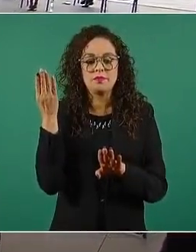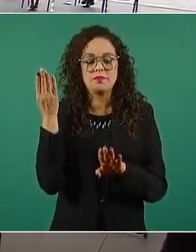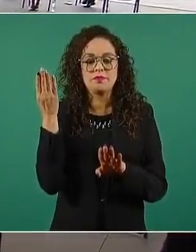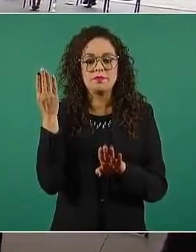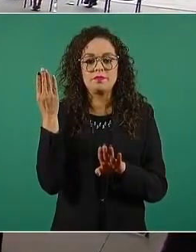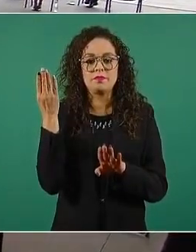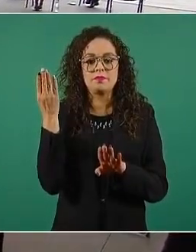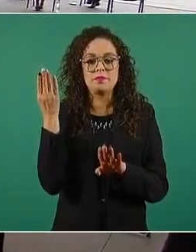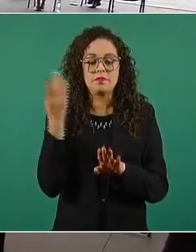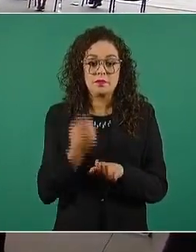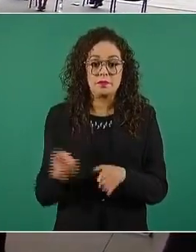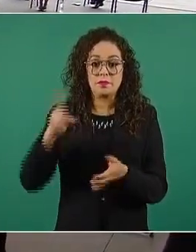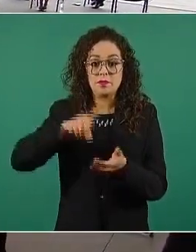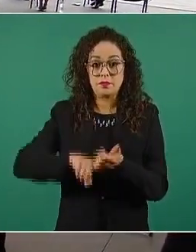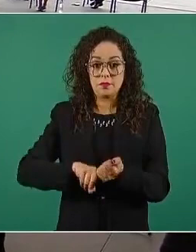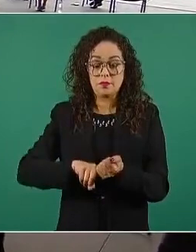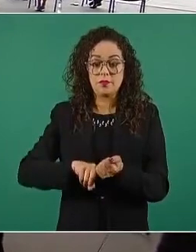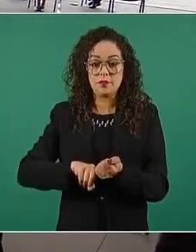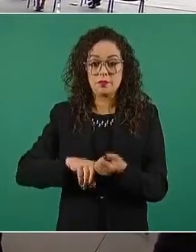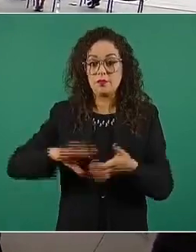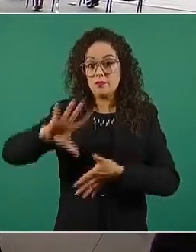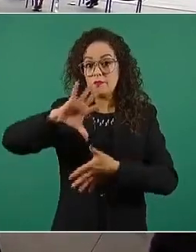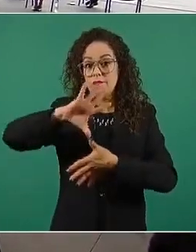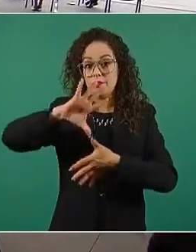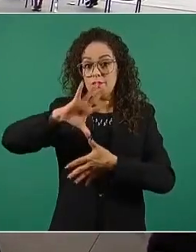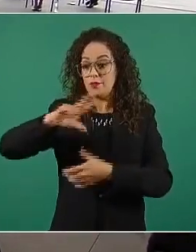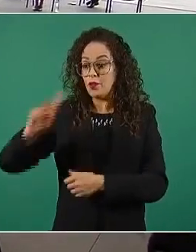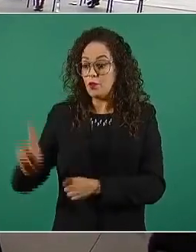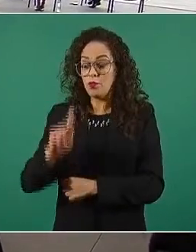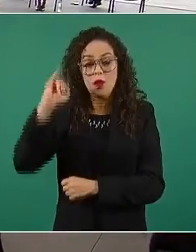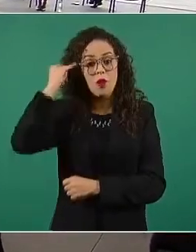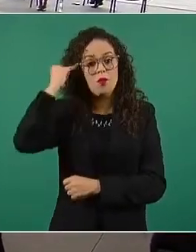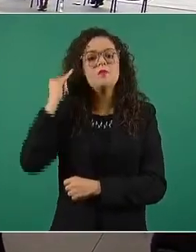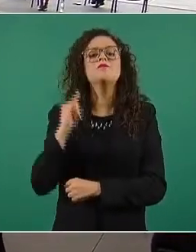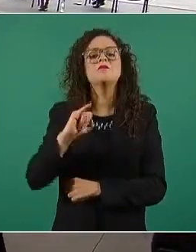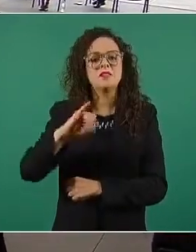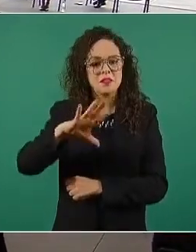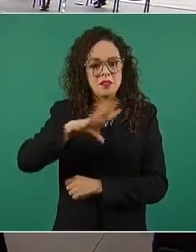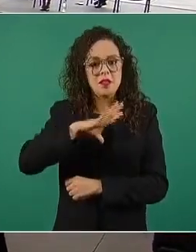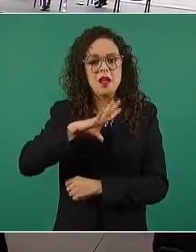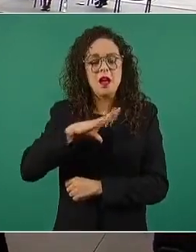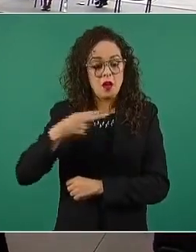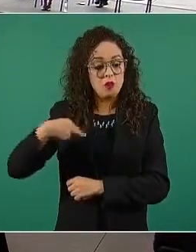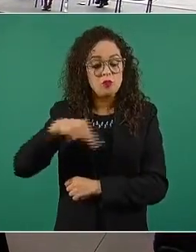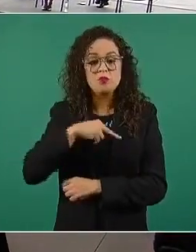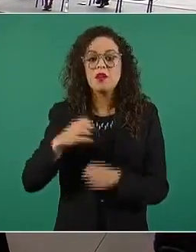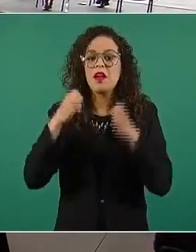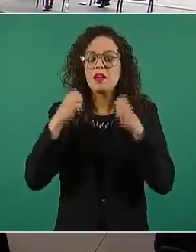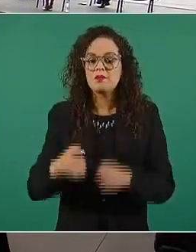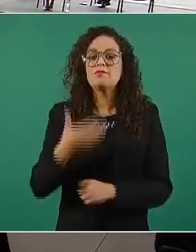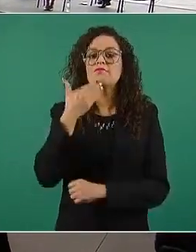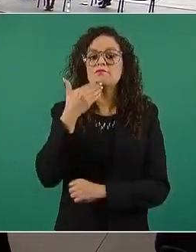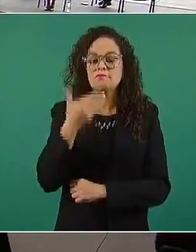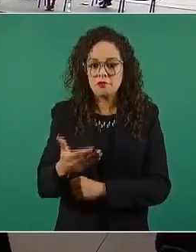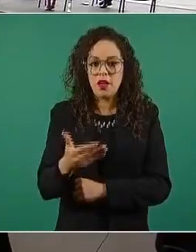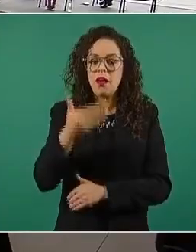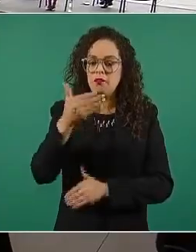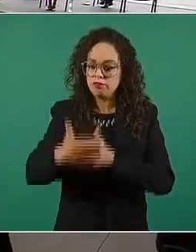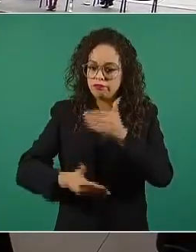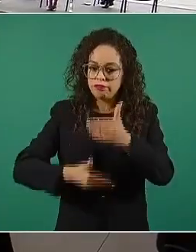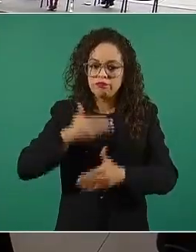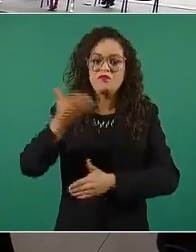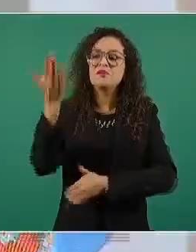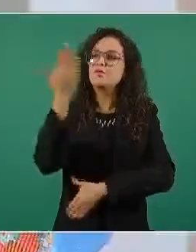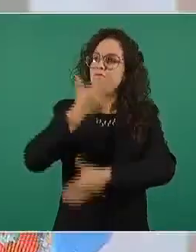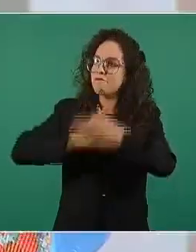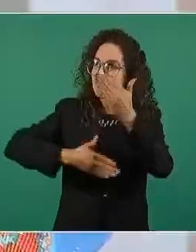los pueblos indígenas de las Américas están presentes y que estamos bien y que estamos prosperando. Y